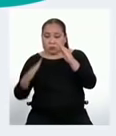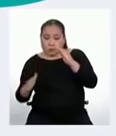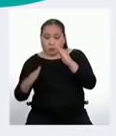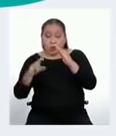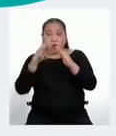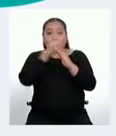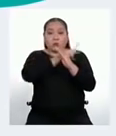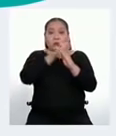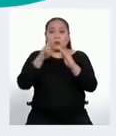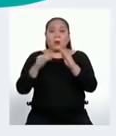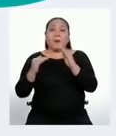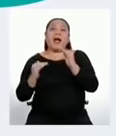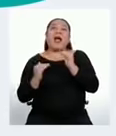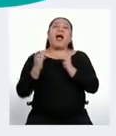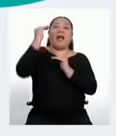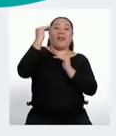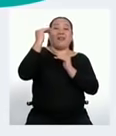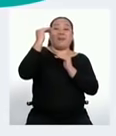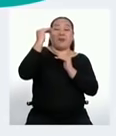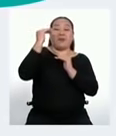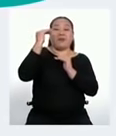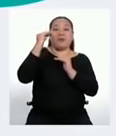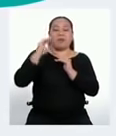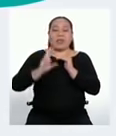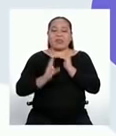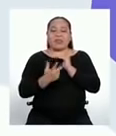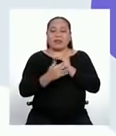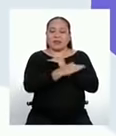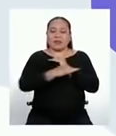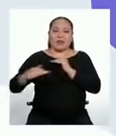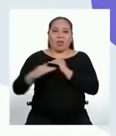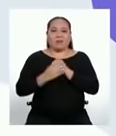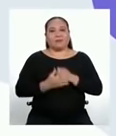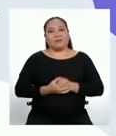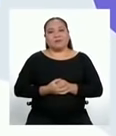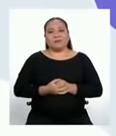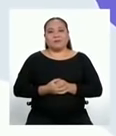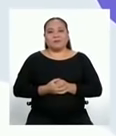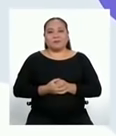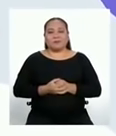ser mayor que la longitud del tercer lado del triángulo.